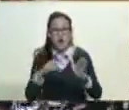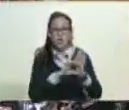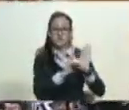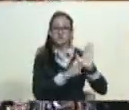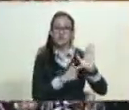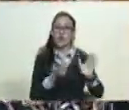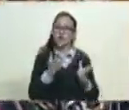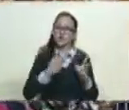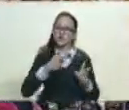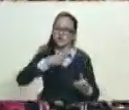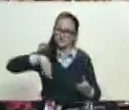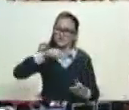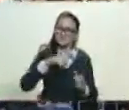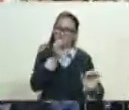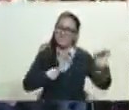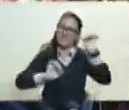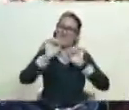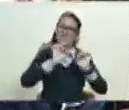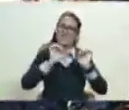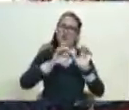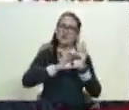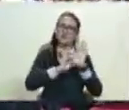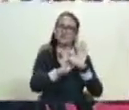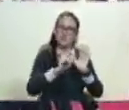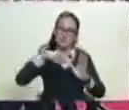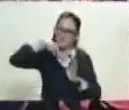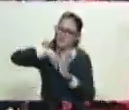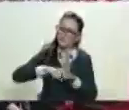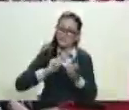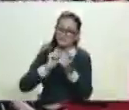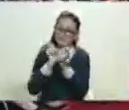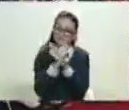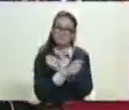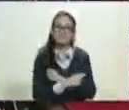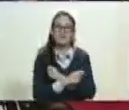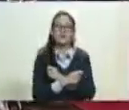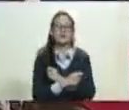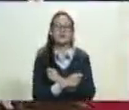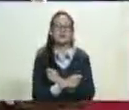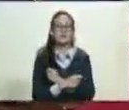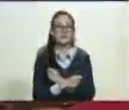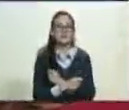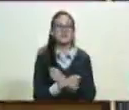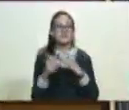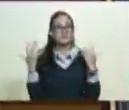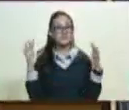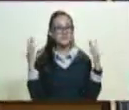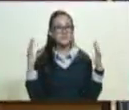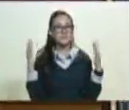Venimos a defenderla, venimos a profundizarla, venimos a renovarla, compañero.